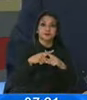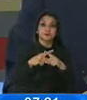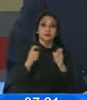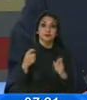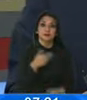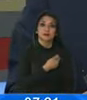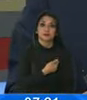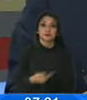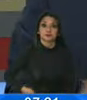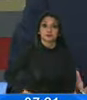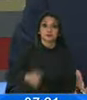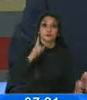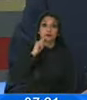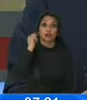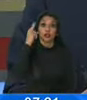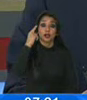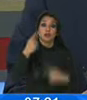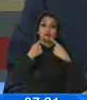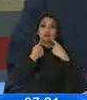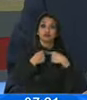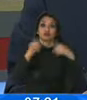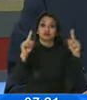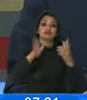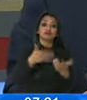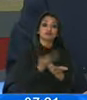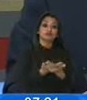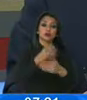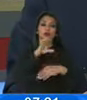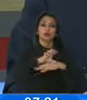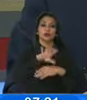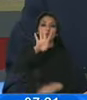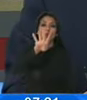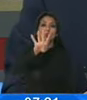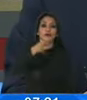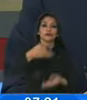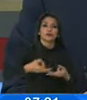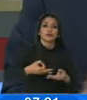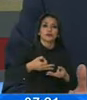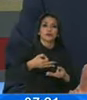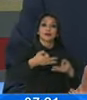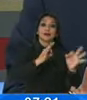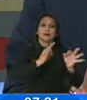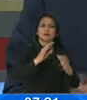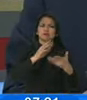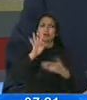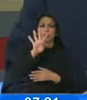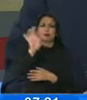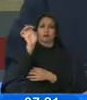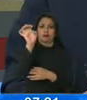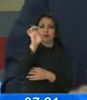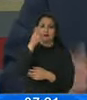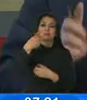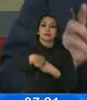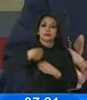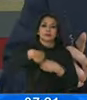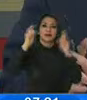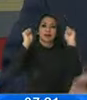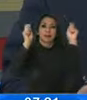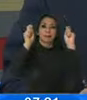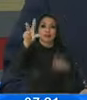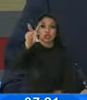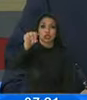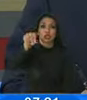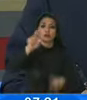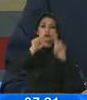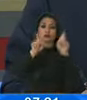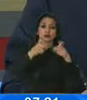República, Rafael Correa, ha anunciado que retornará al país este 4 de enero para participar en la campaña por el no